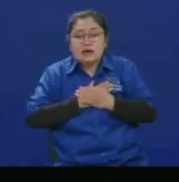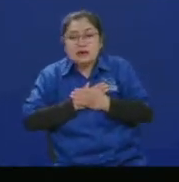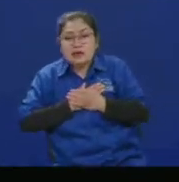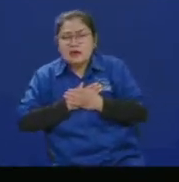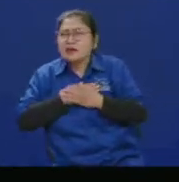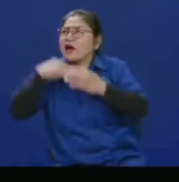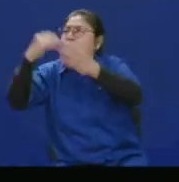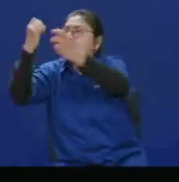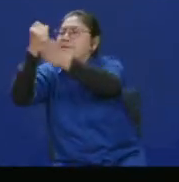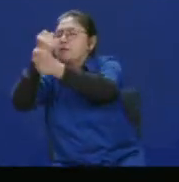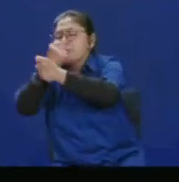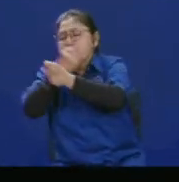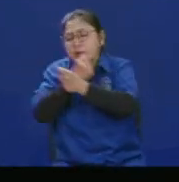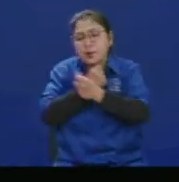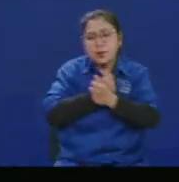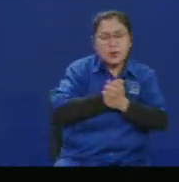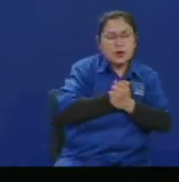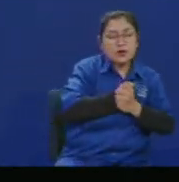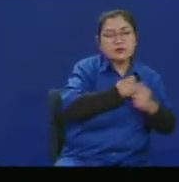amor.